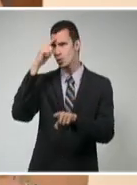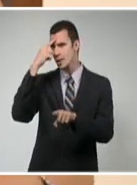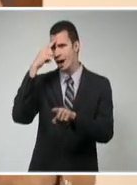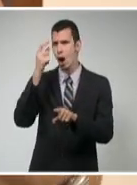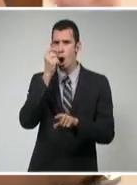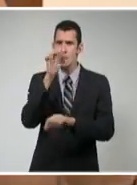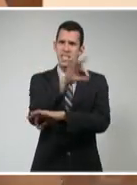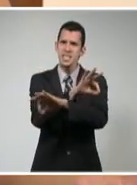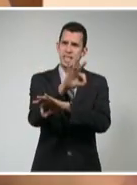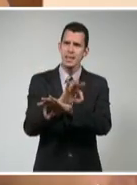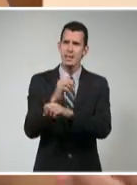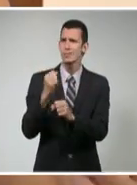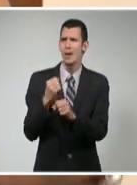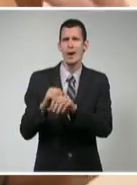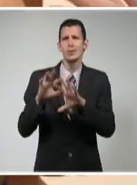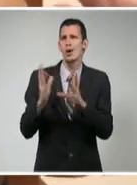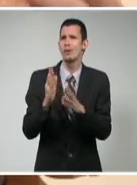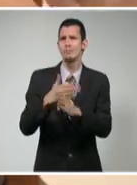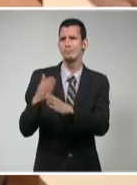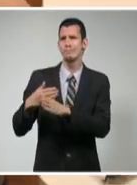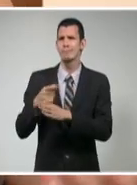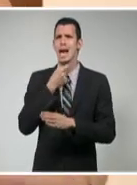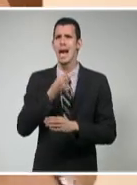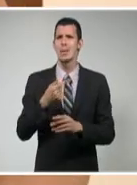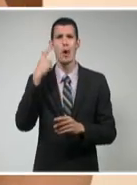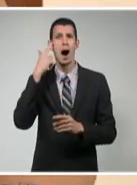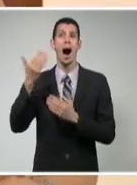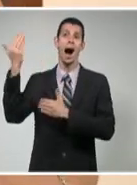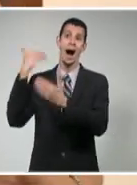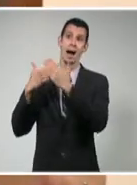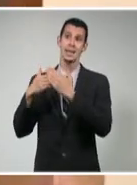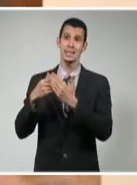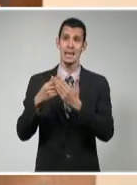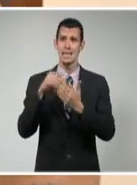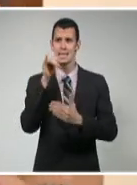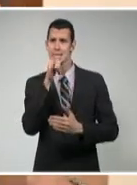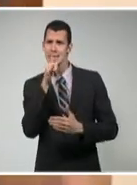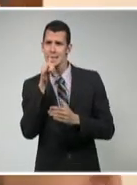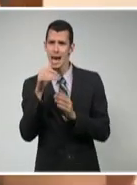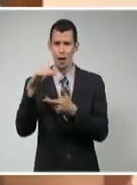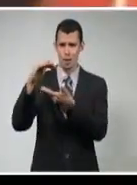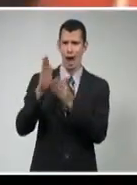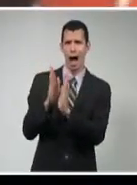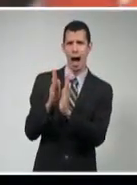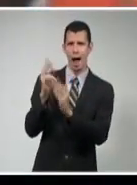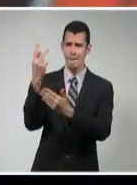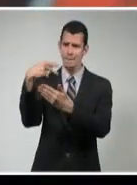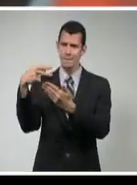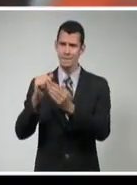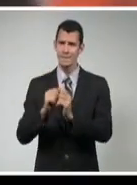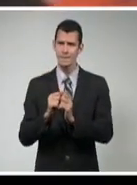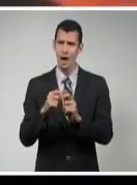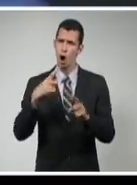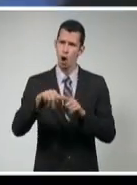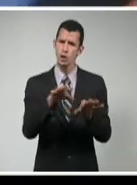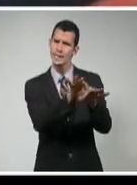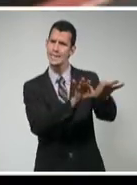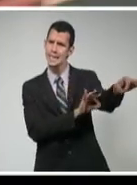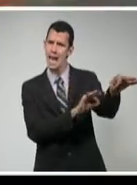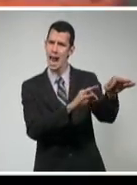tabaco, etiquetas de diferentes productos de la industria ligera, textil, él hizo telares. Su vínculo con los